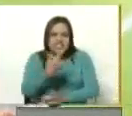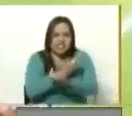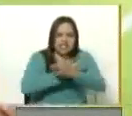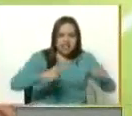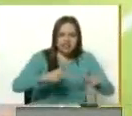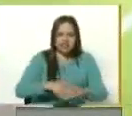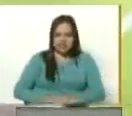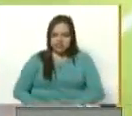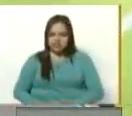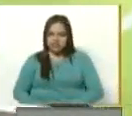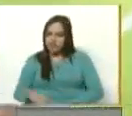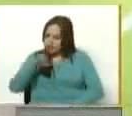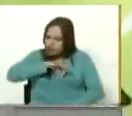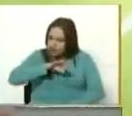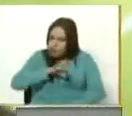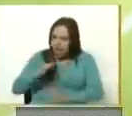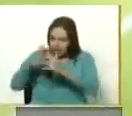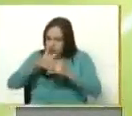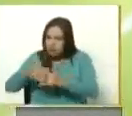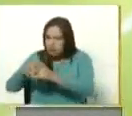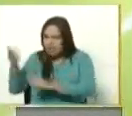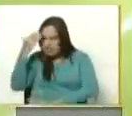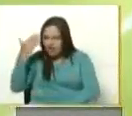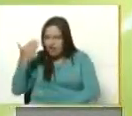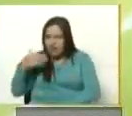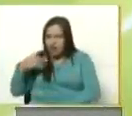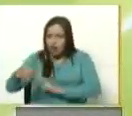sociedad estadounidense está clara del daño que le